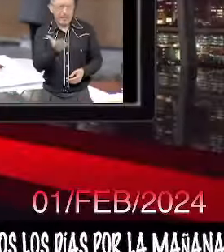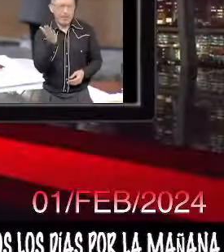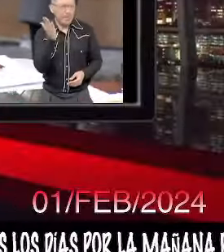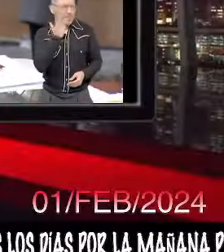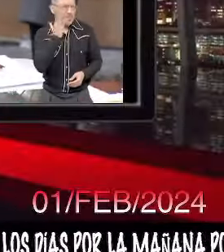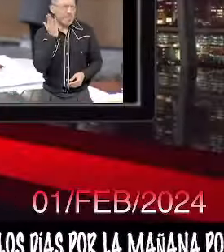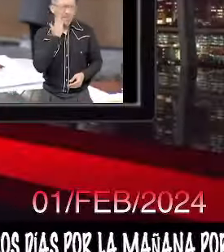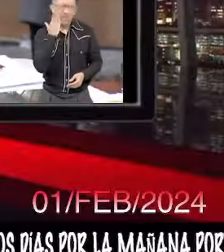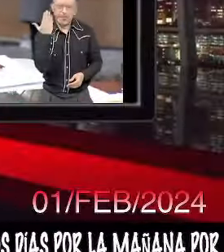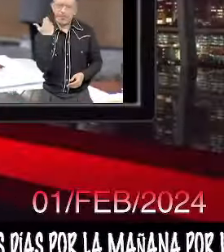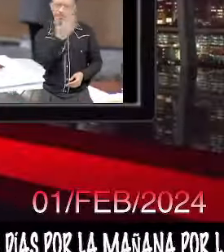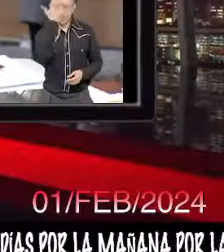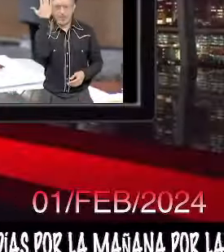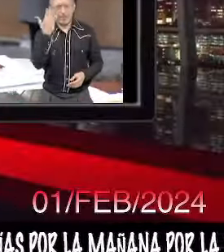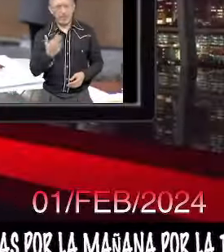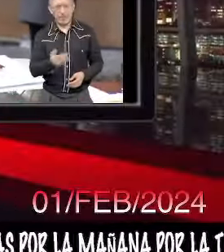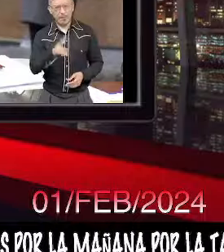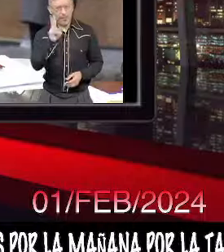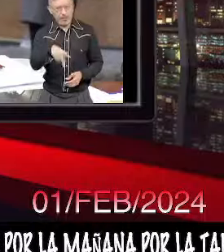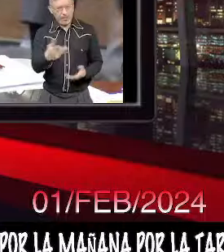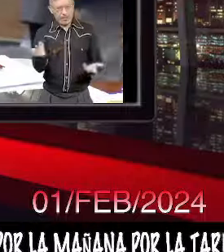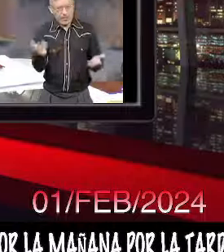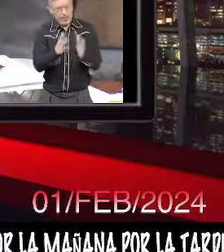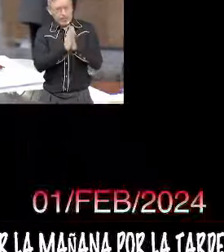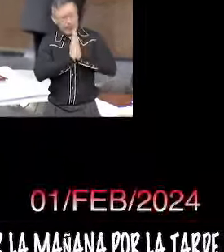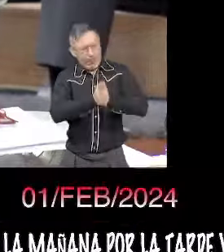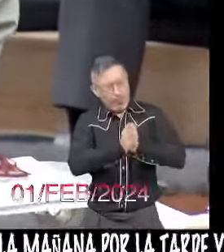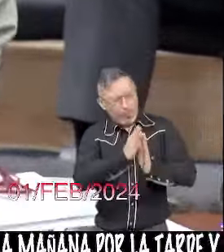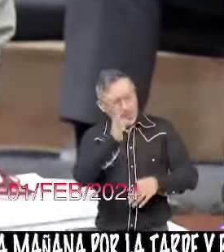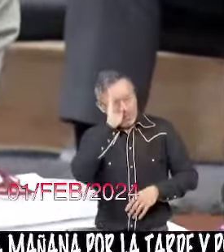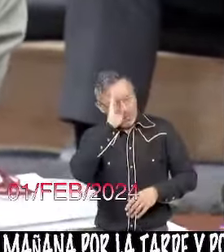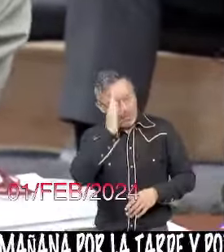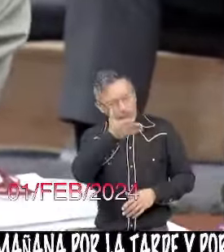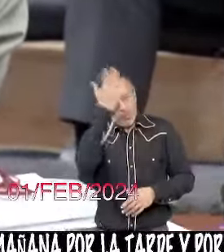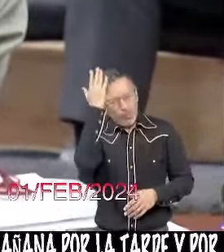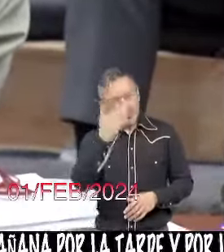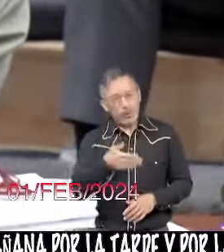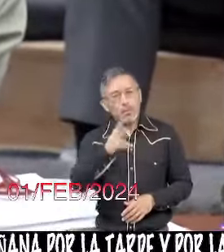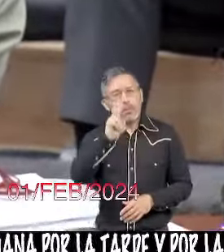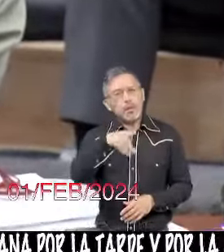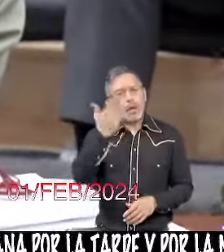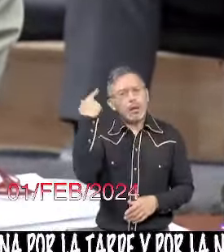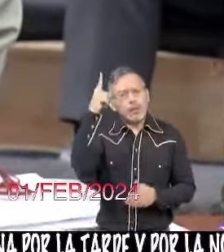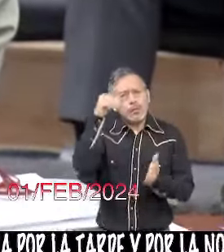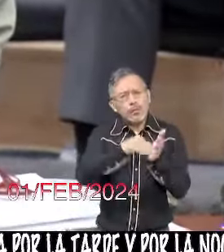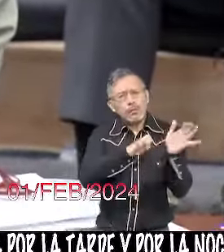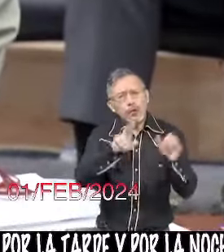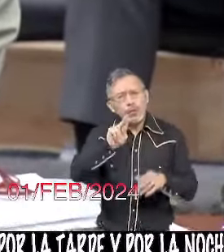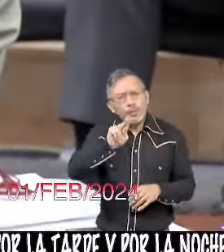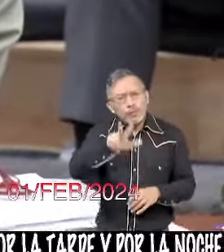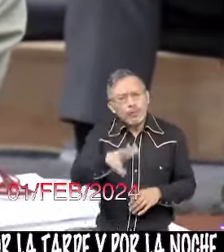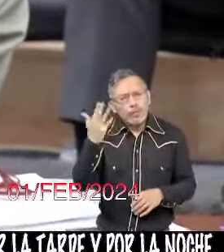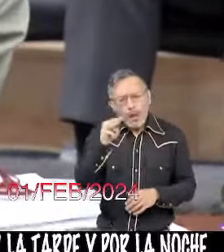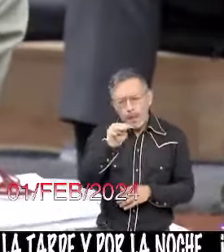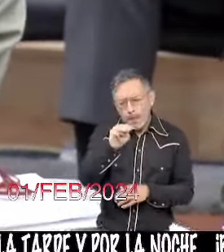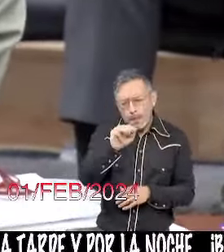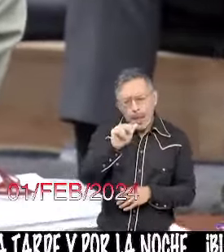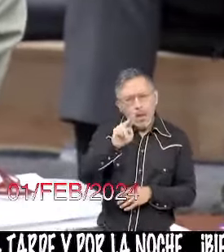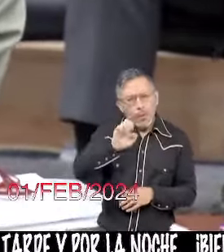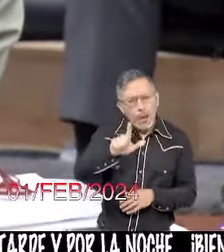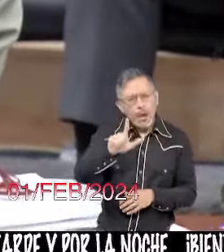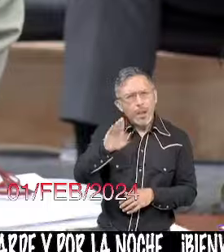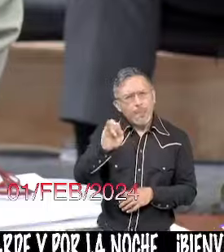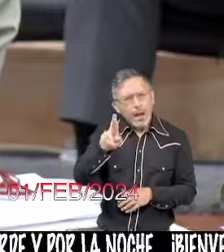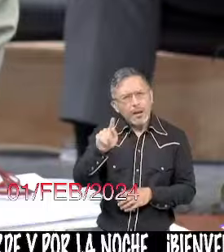¡Qué bárbaro! Venir a hablar del 88, del brazo de Manuel Bartlett. Mira qué bonita